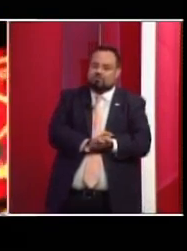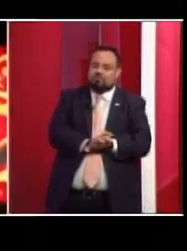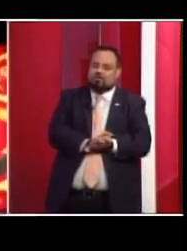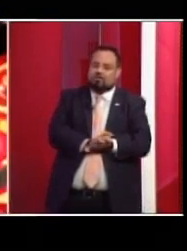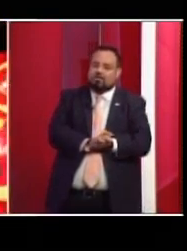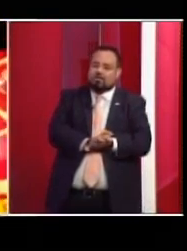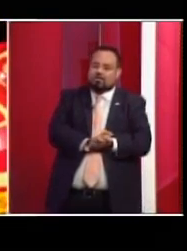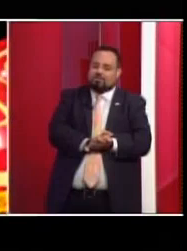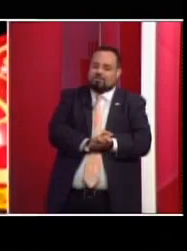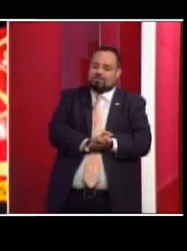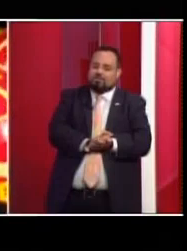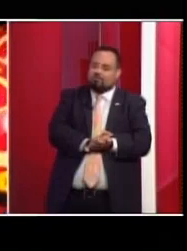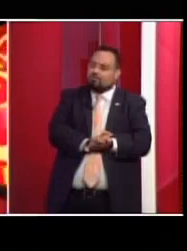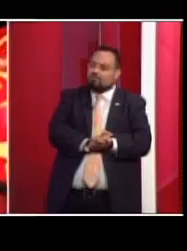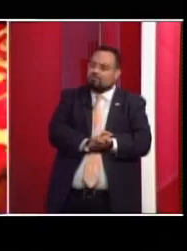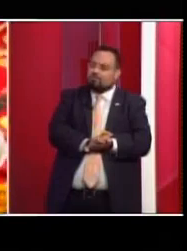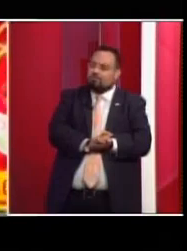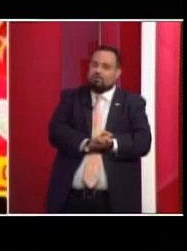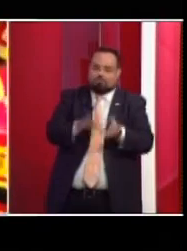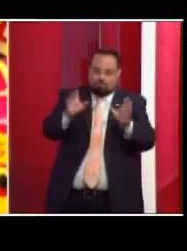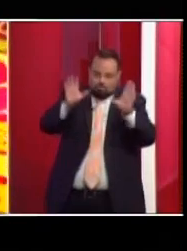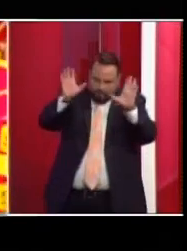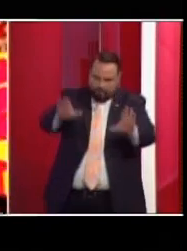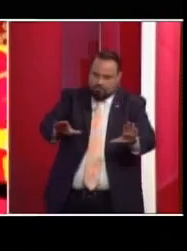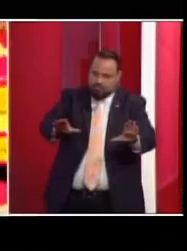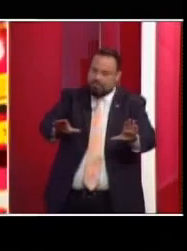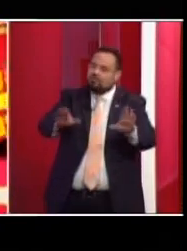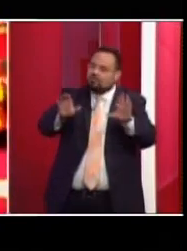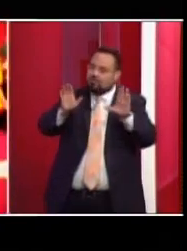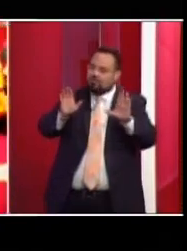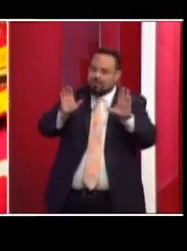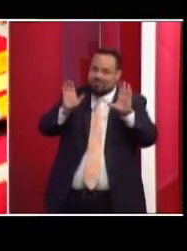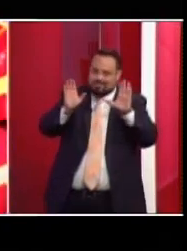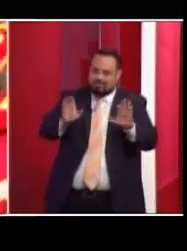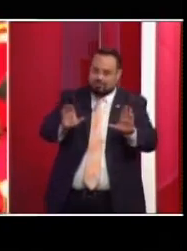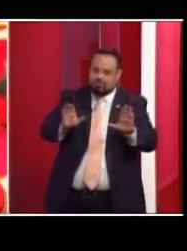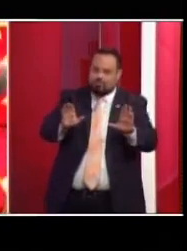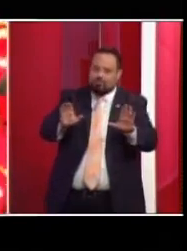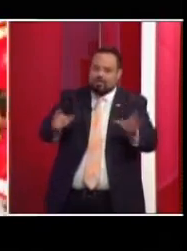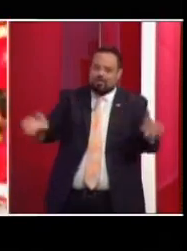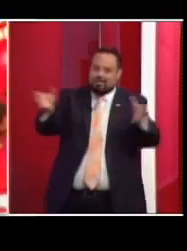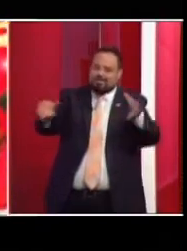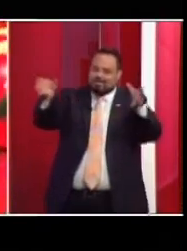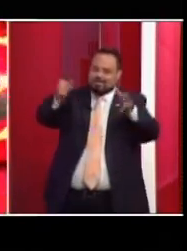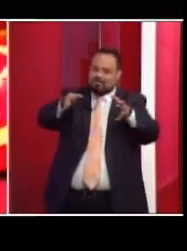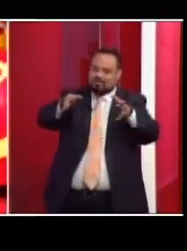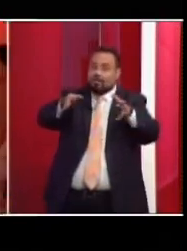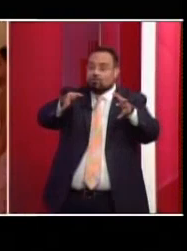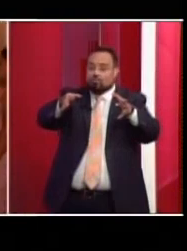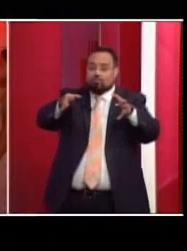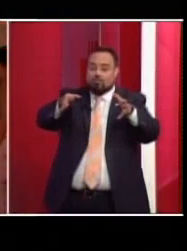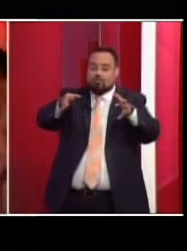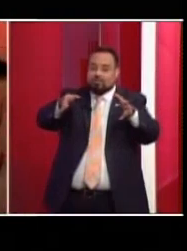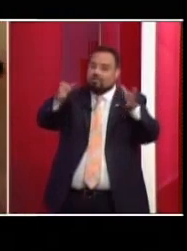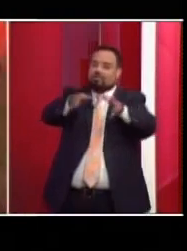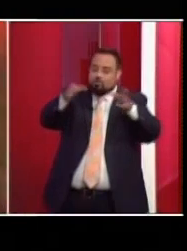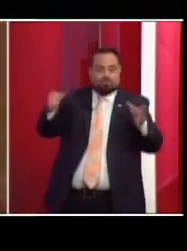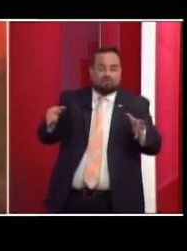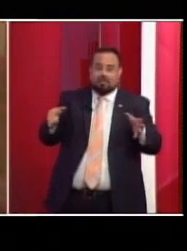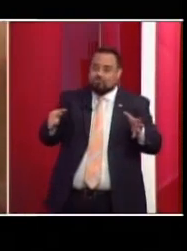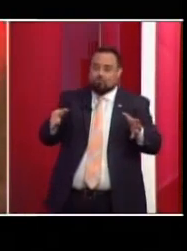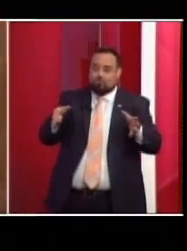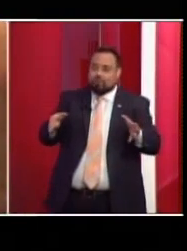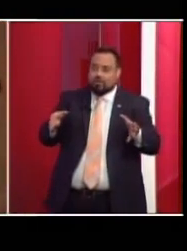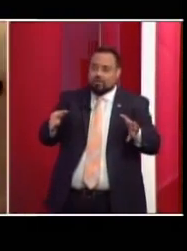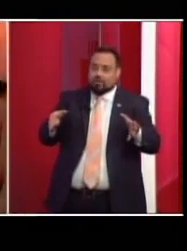atrás a trabajar en la secretaría de bienestar social pero yo lo que veo aquí es que vienen en detrimento que quieren hacer tanto probablemente que no